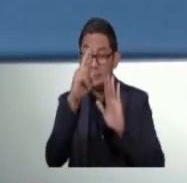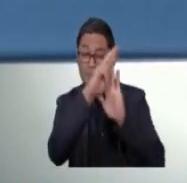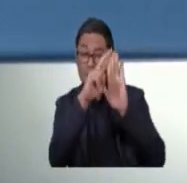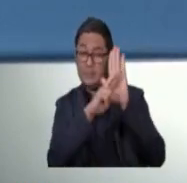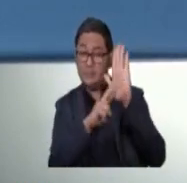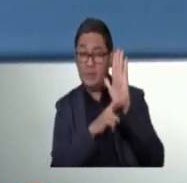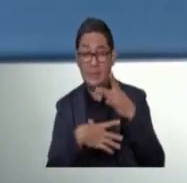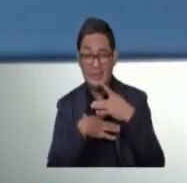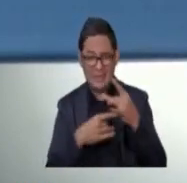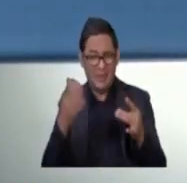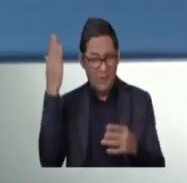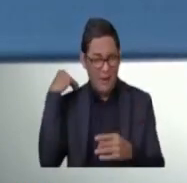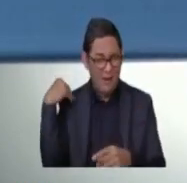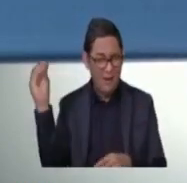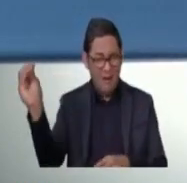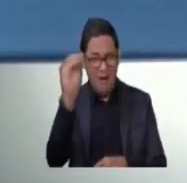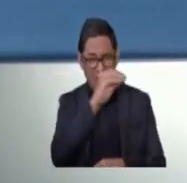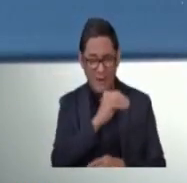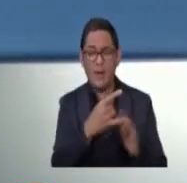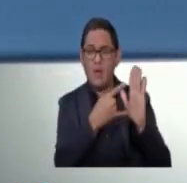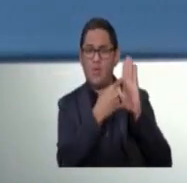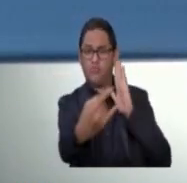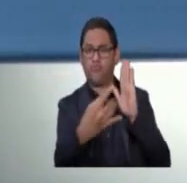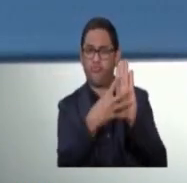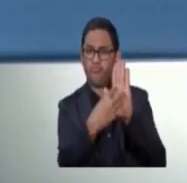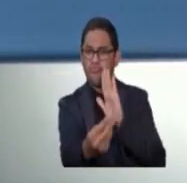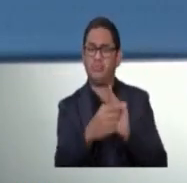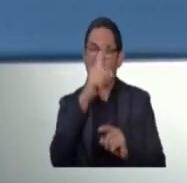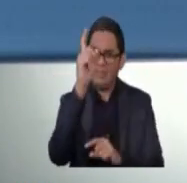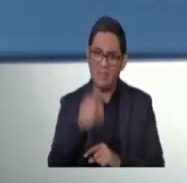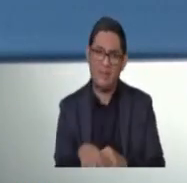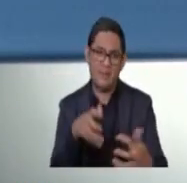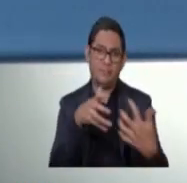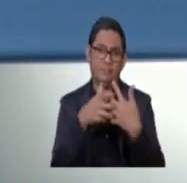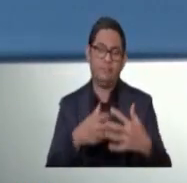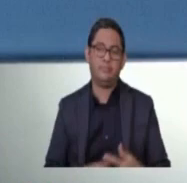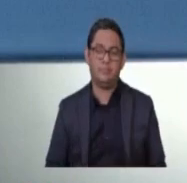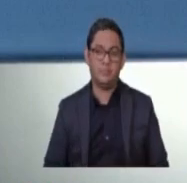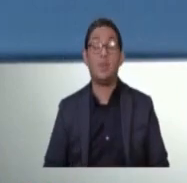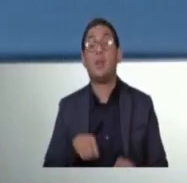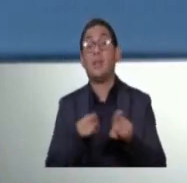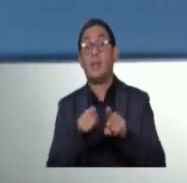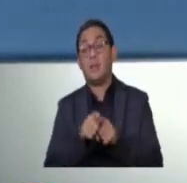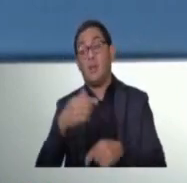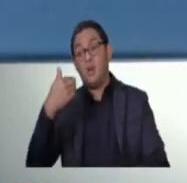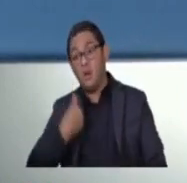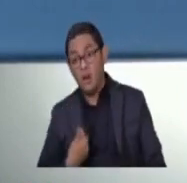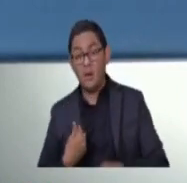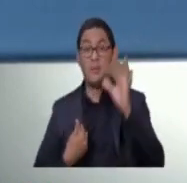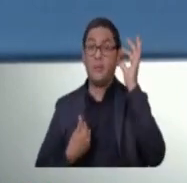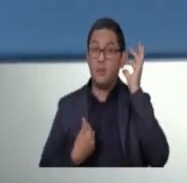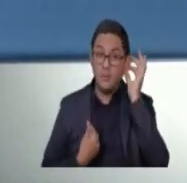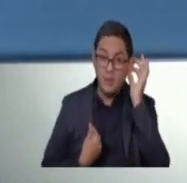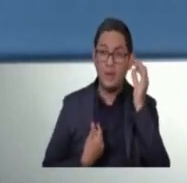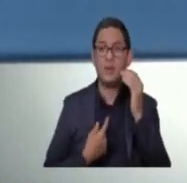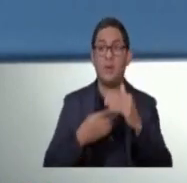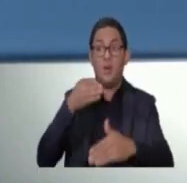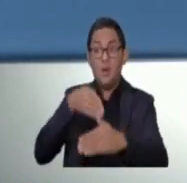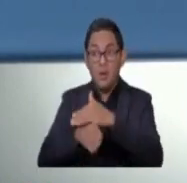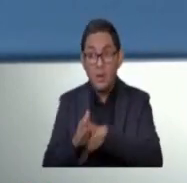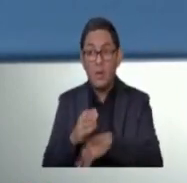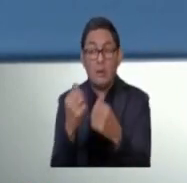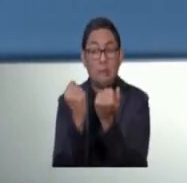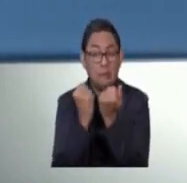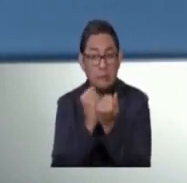establecidos por las autoridades por género y con el aforo correspondiente